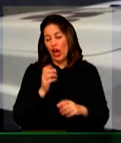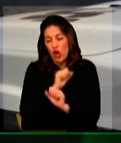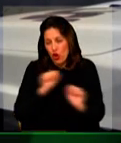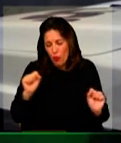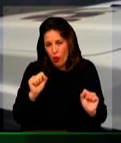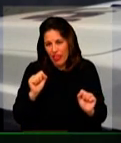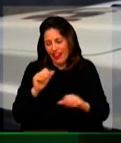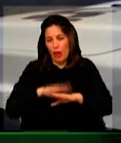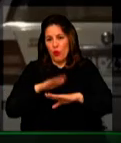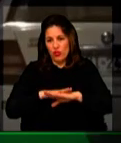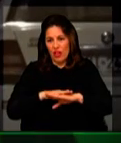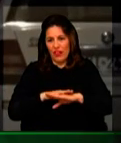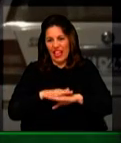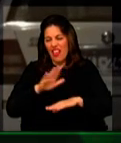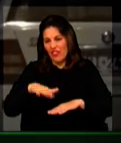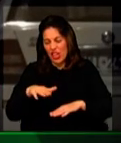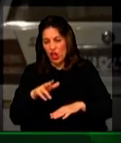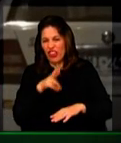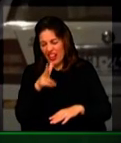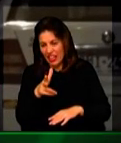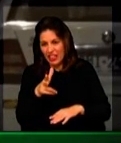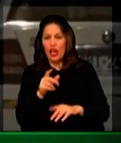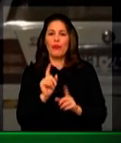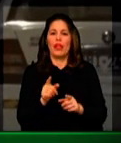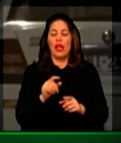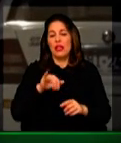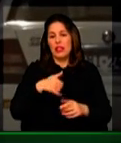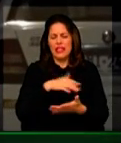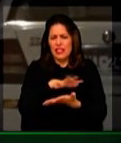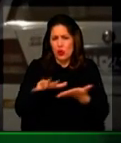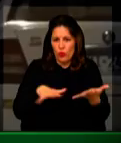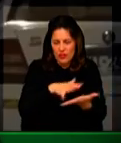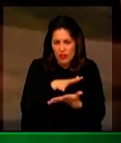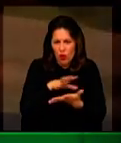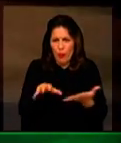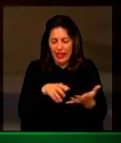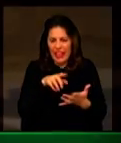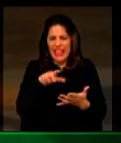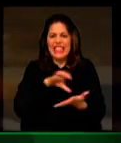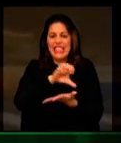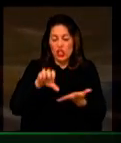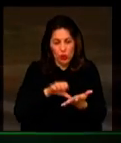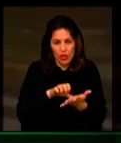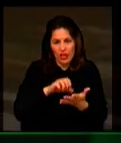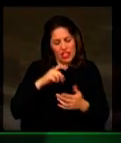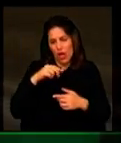ha causado conmoción en la sociedad carolina, que ya viene alarmada por los hechos de violencia que se registran a diario en este lugar.